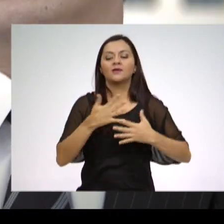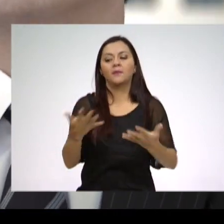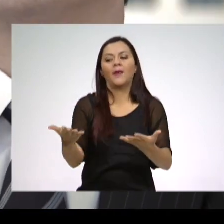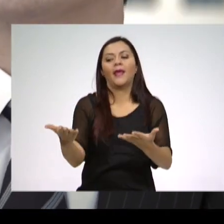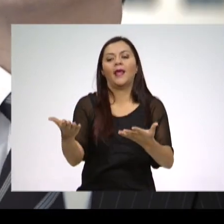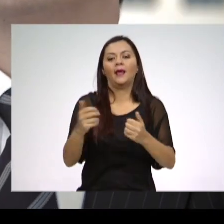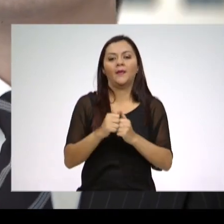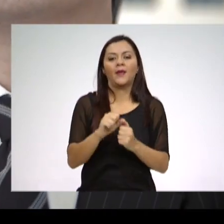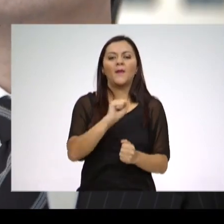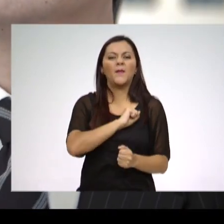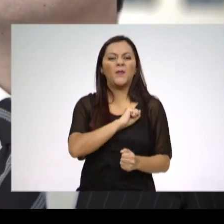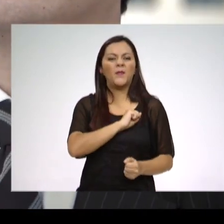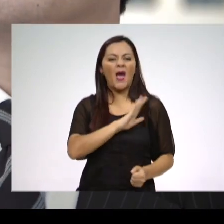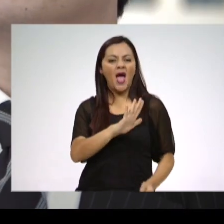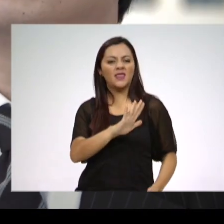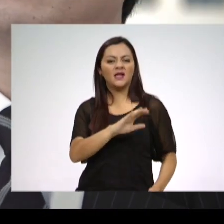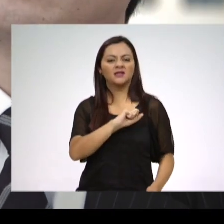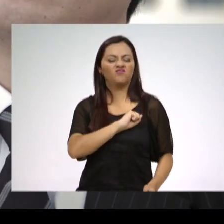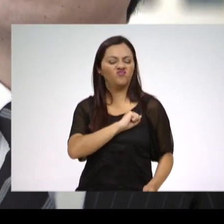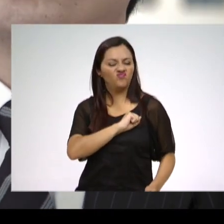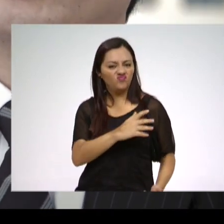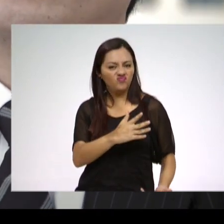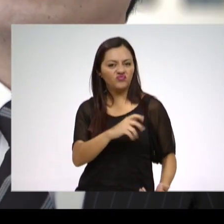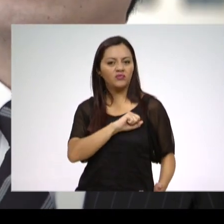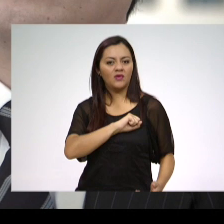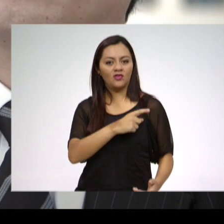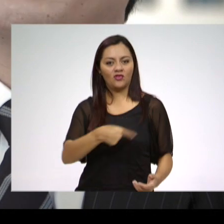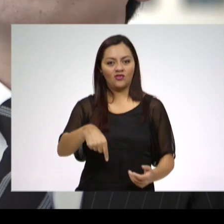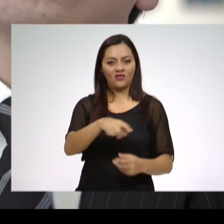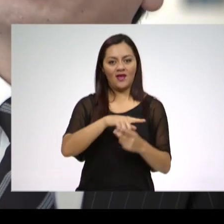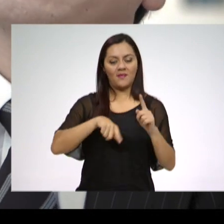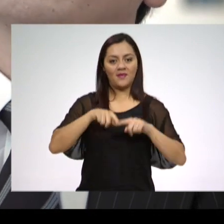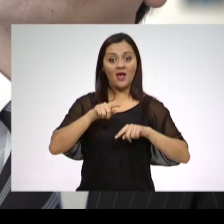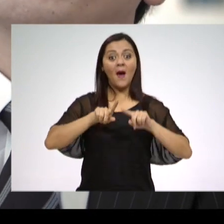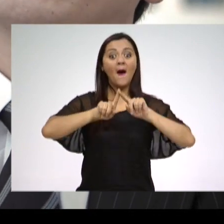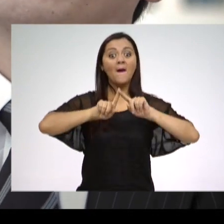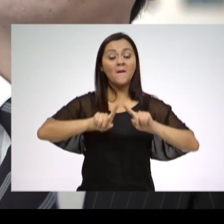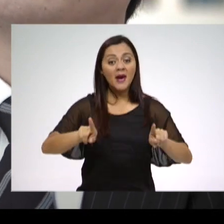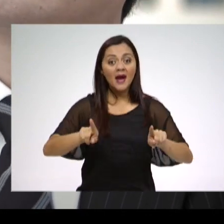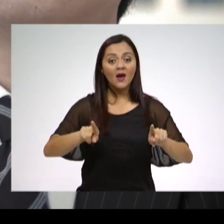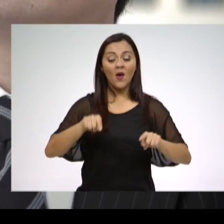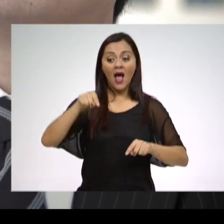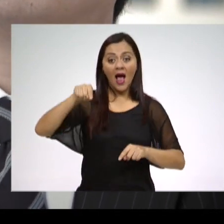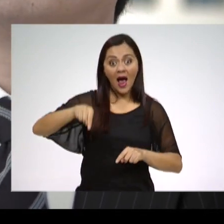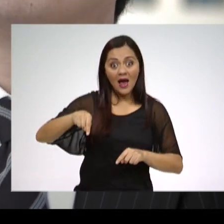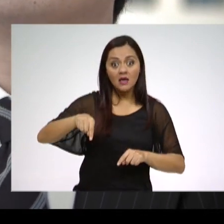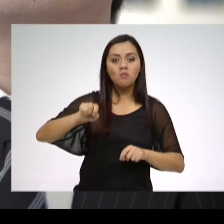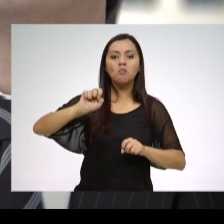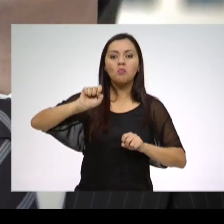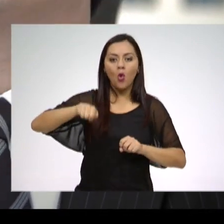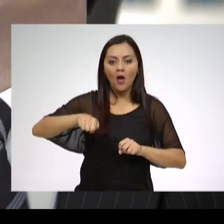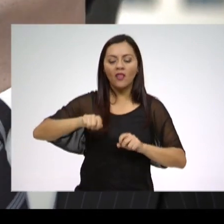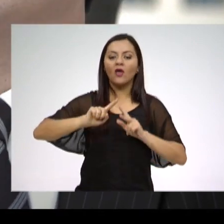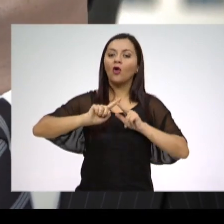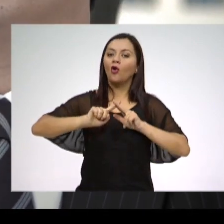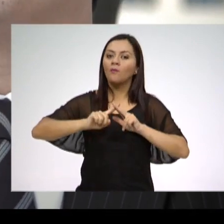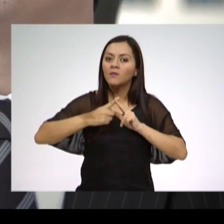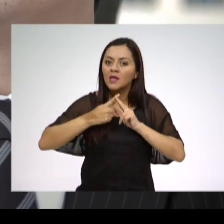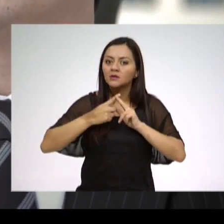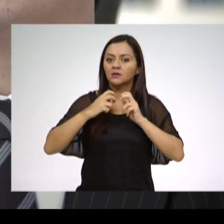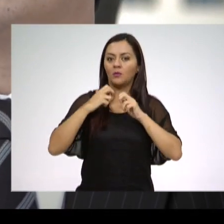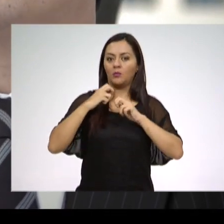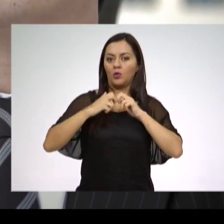o de panas, como lo suelen expresar. Pero ya por ahí se empieza a entretejer un cierto tipo de